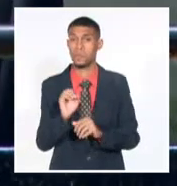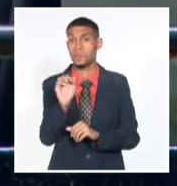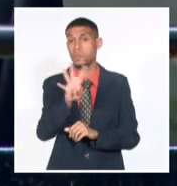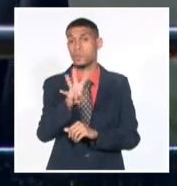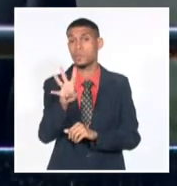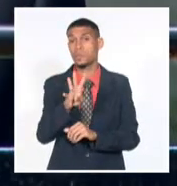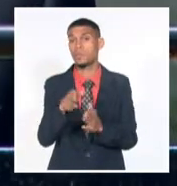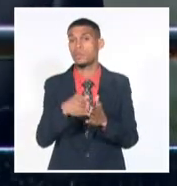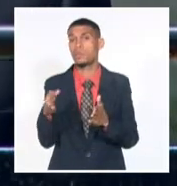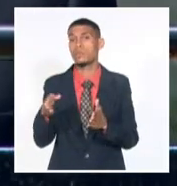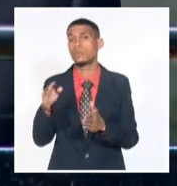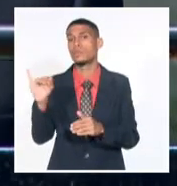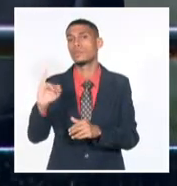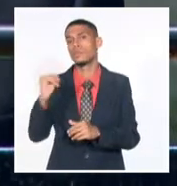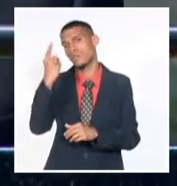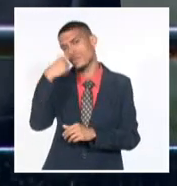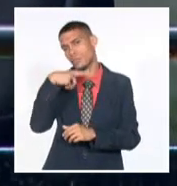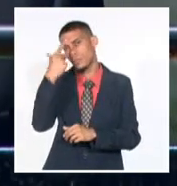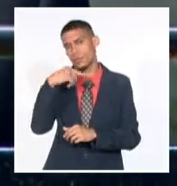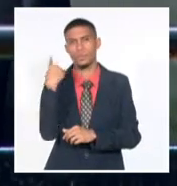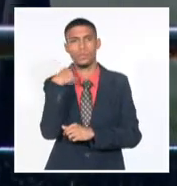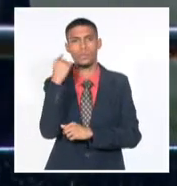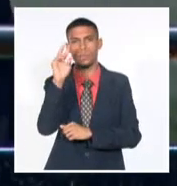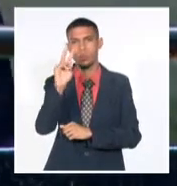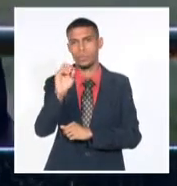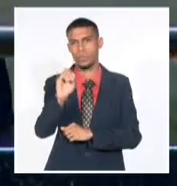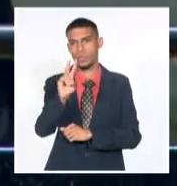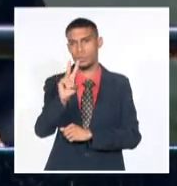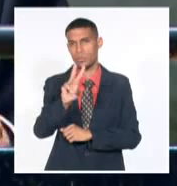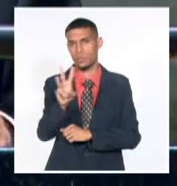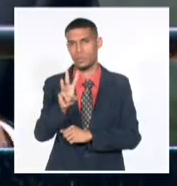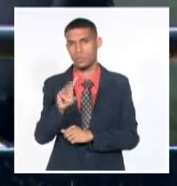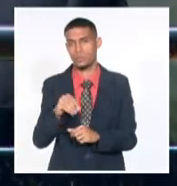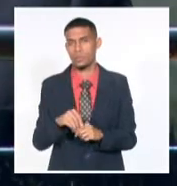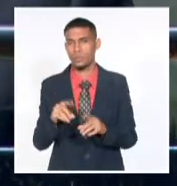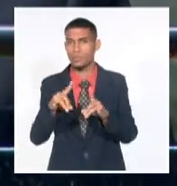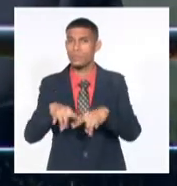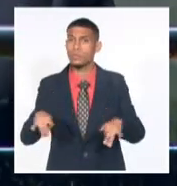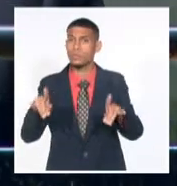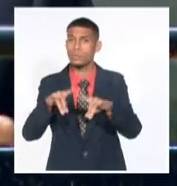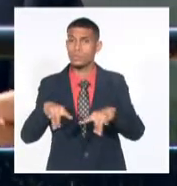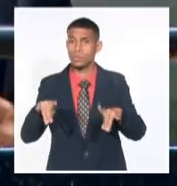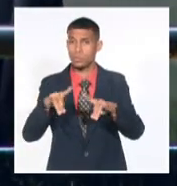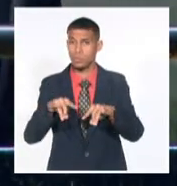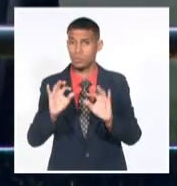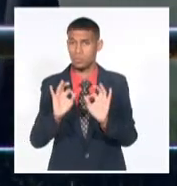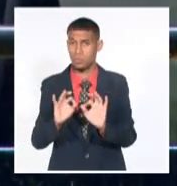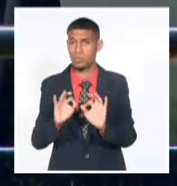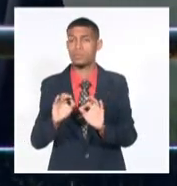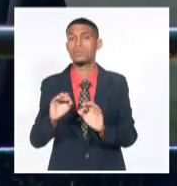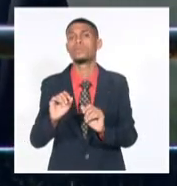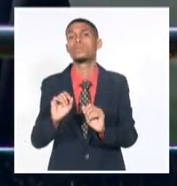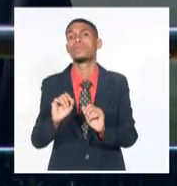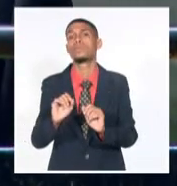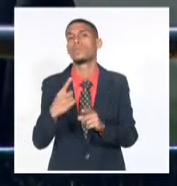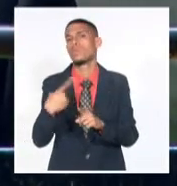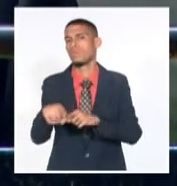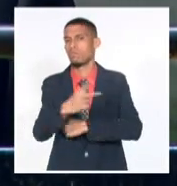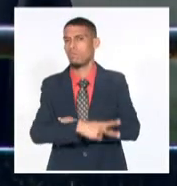al 6 de abril de 2023 en la Universidad de Warwick del Reino